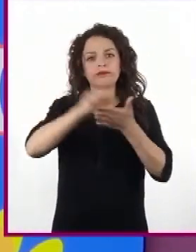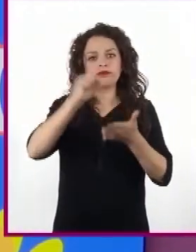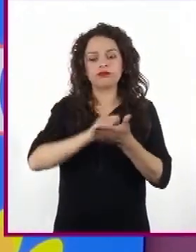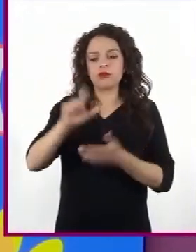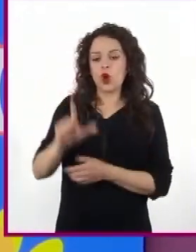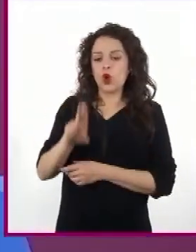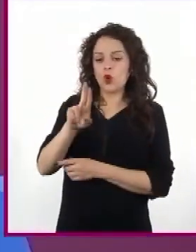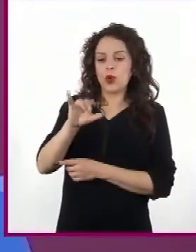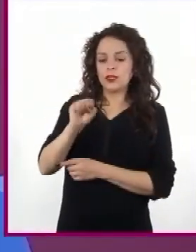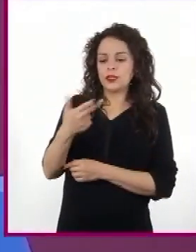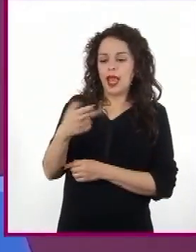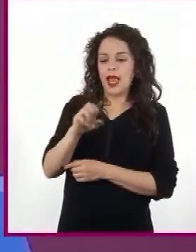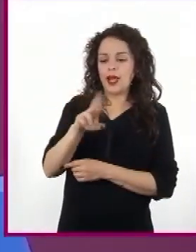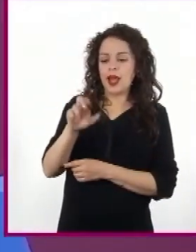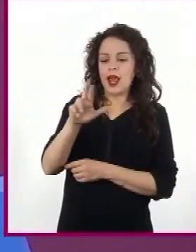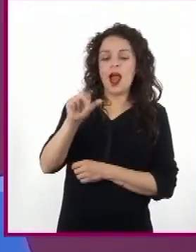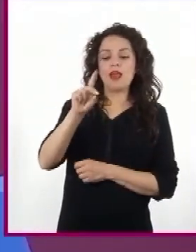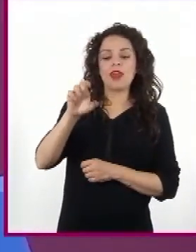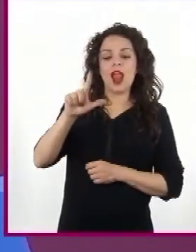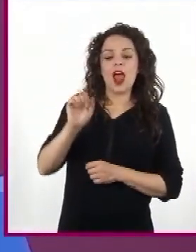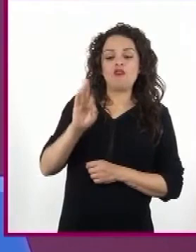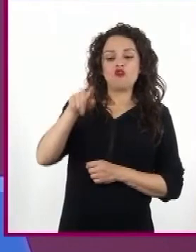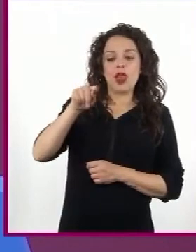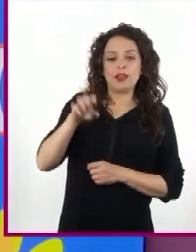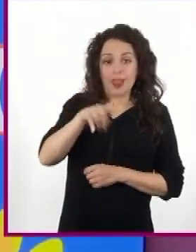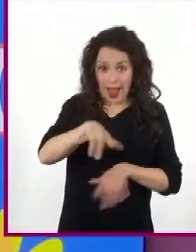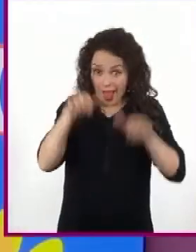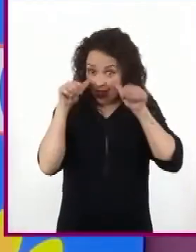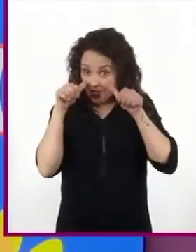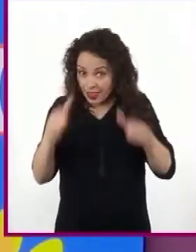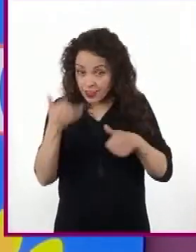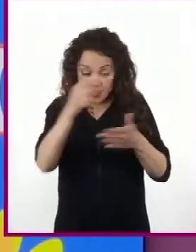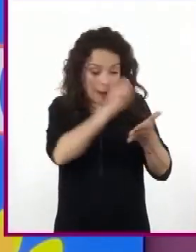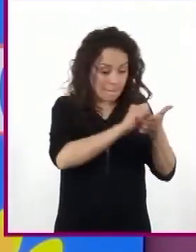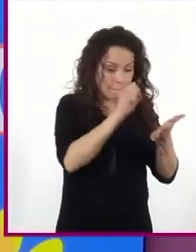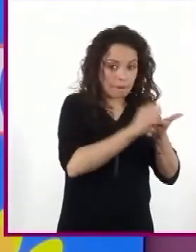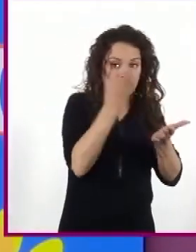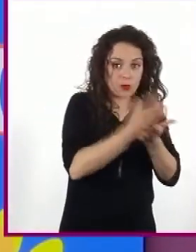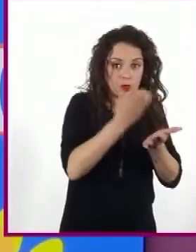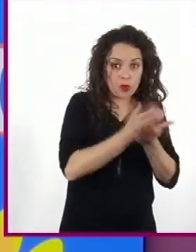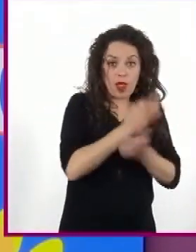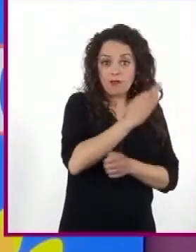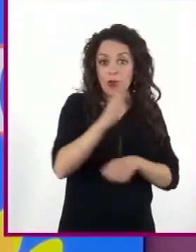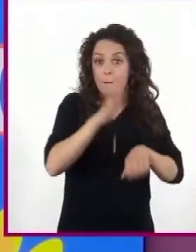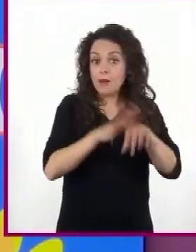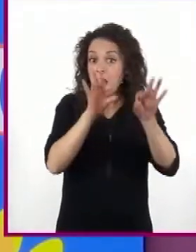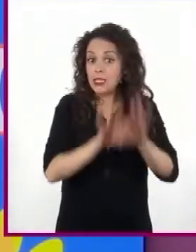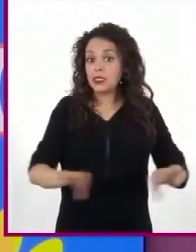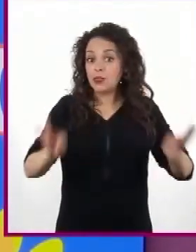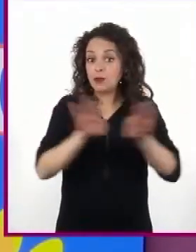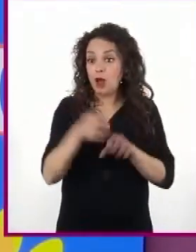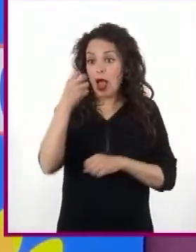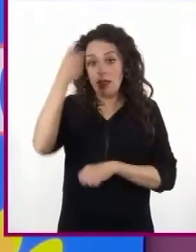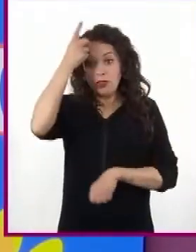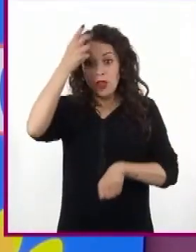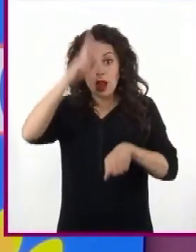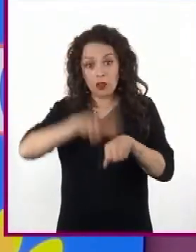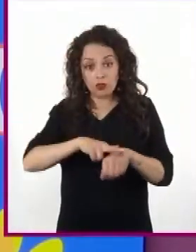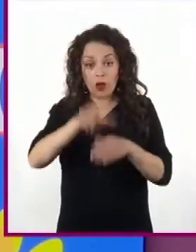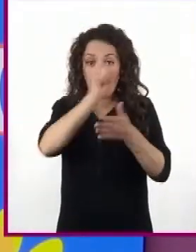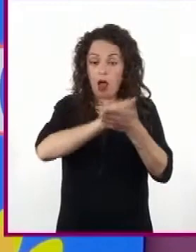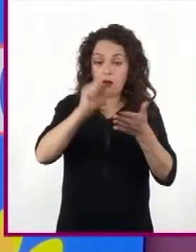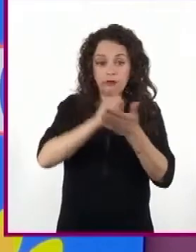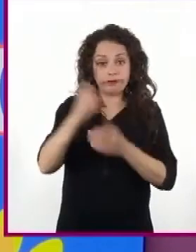Fuente. Pongamos especial atención y tomen nota en su cuaderno de las fechas más relevantes de este director,